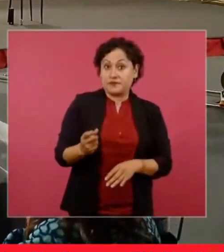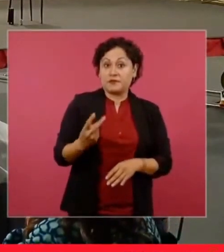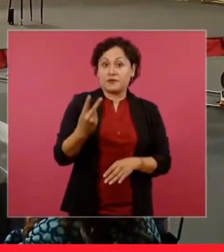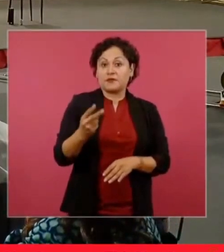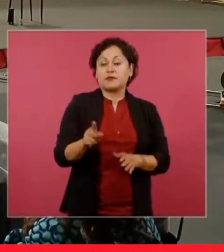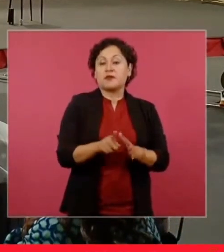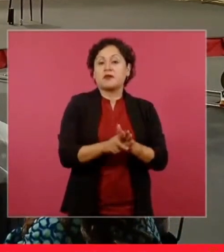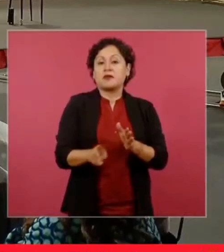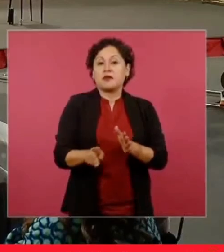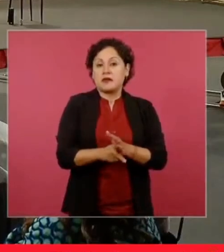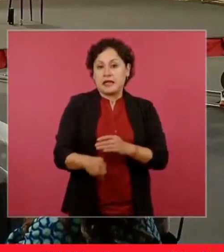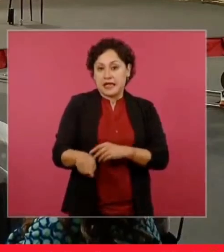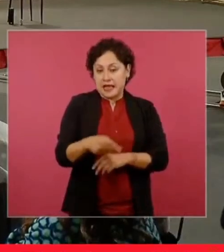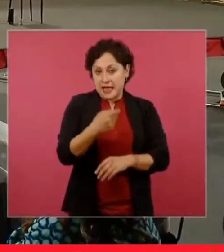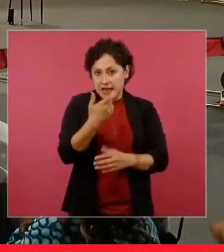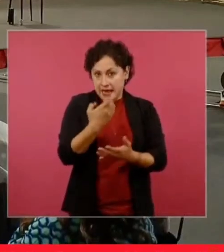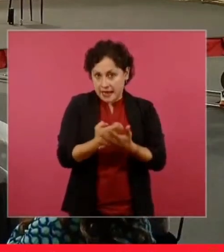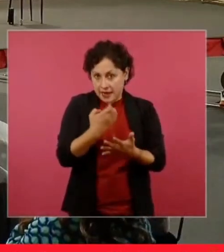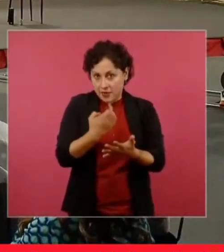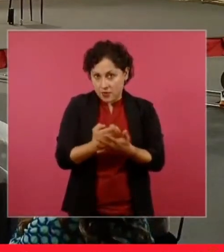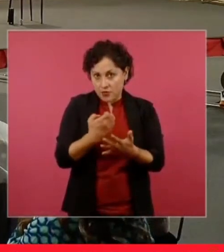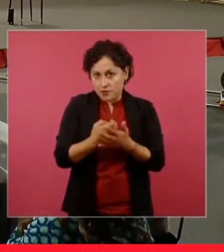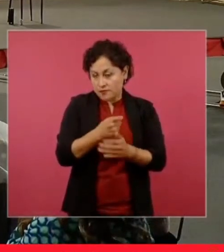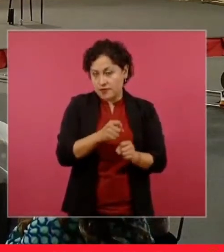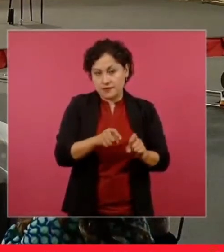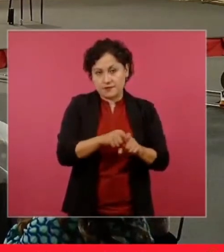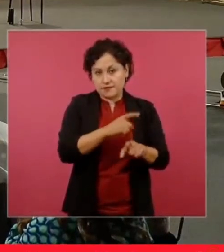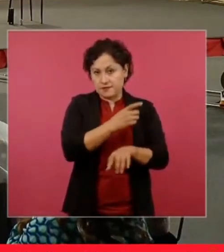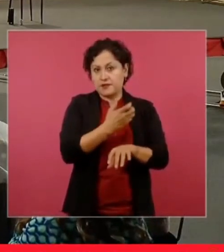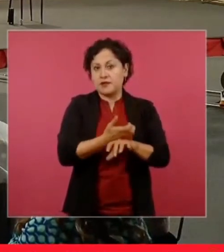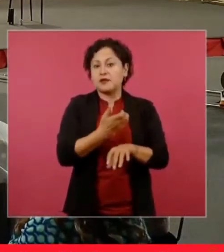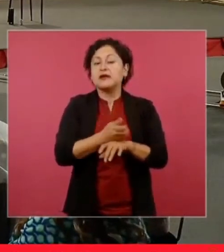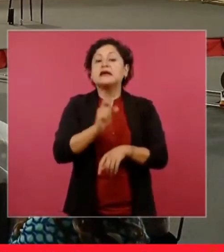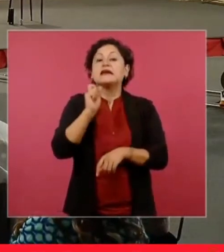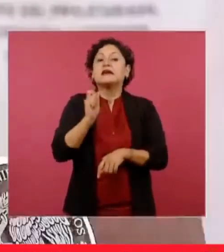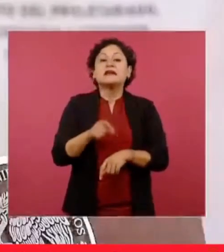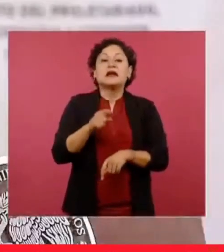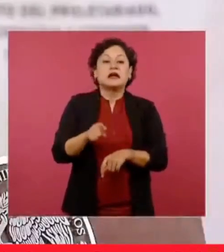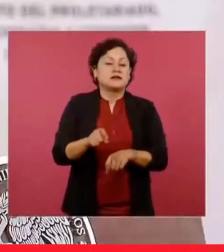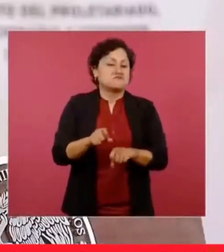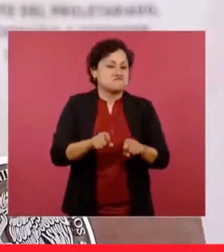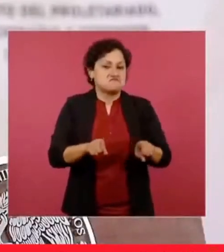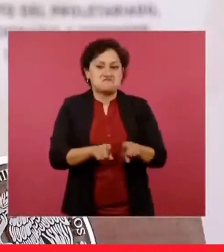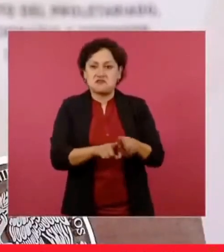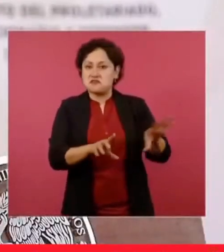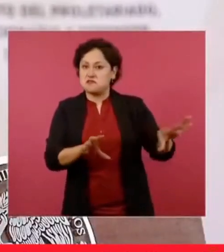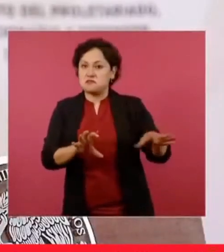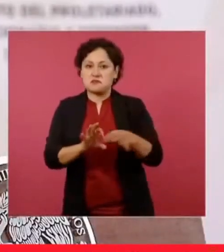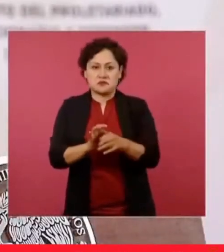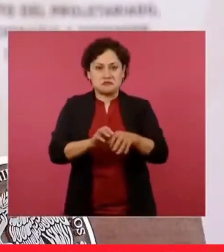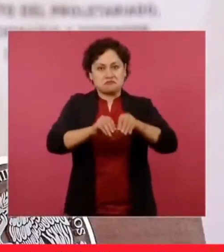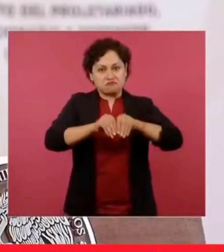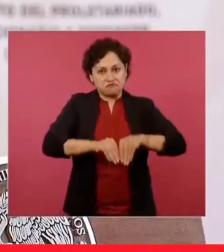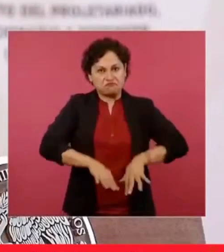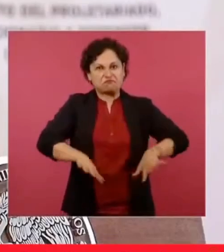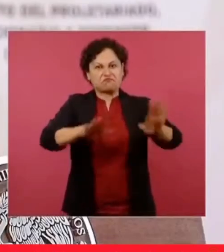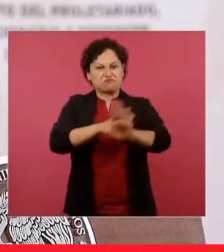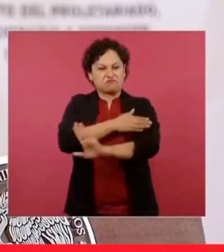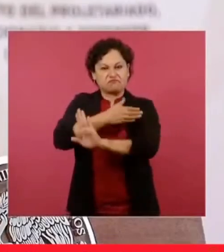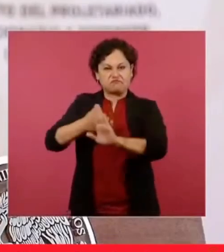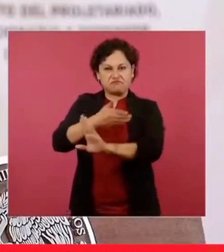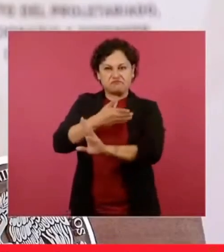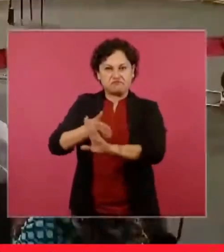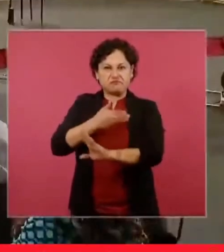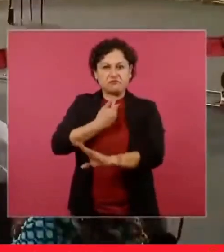Economist también se unió al golpe blando, porque sí, es un golpe blando, encabezado por medios de comunicación y publicó